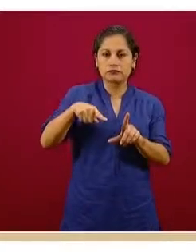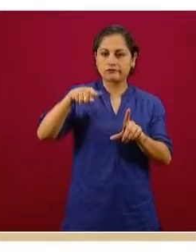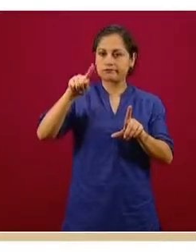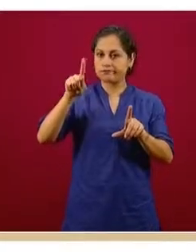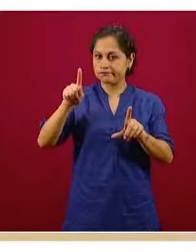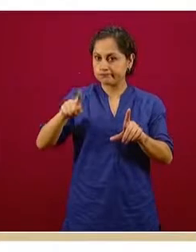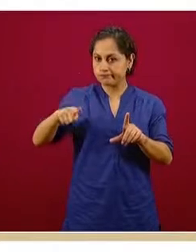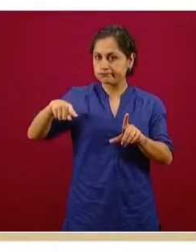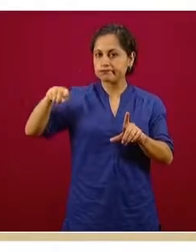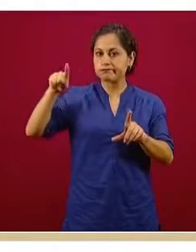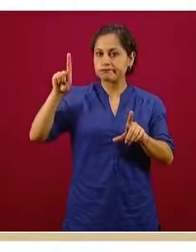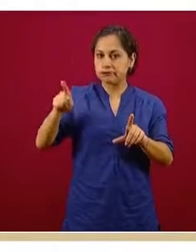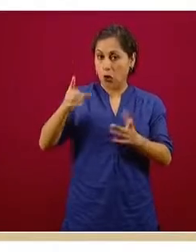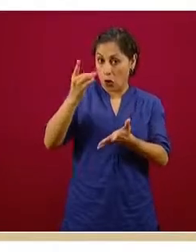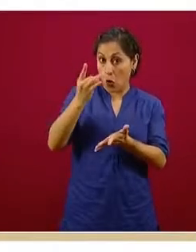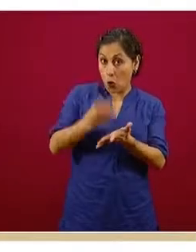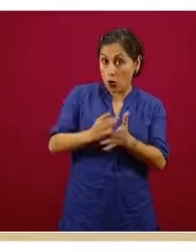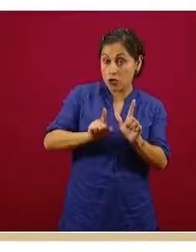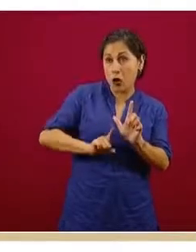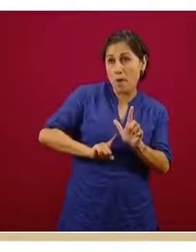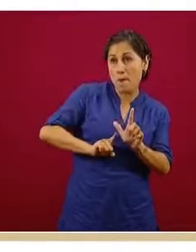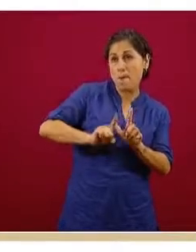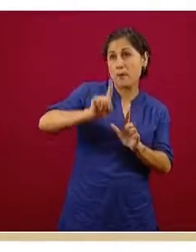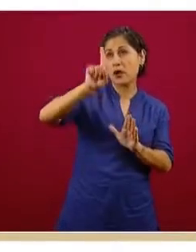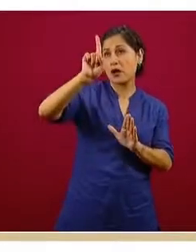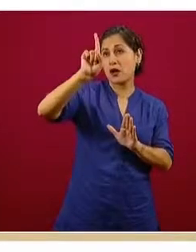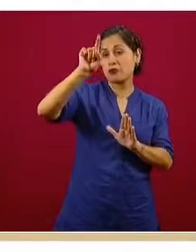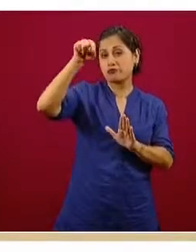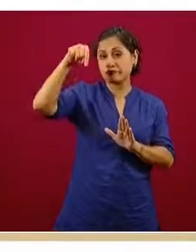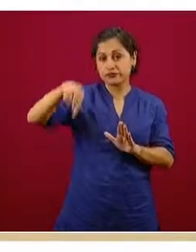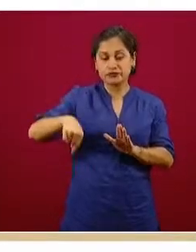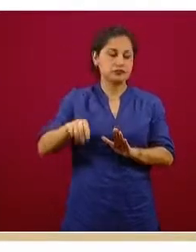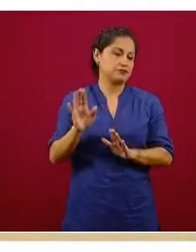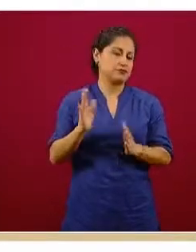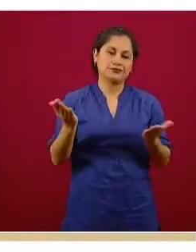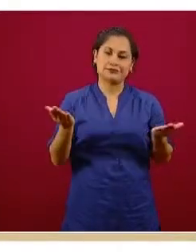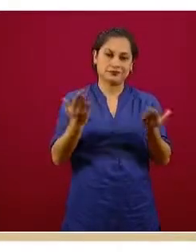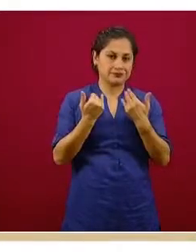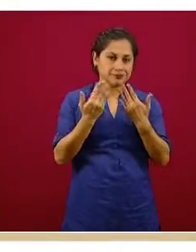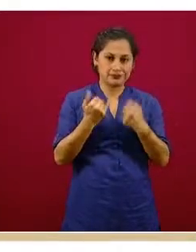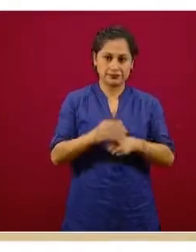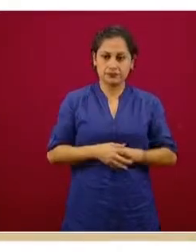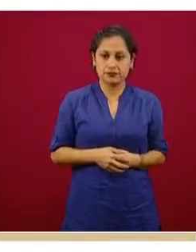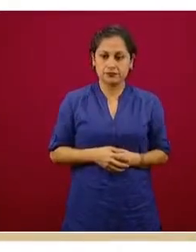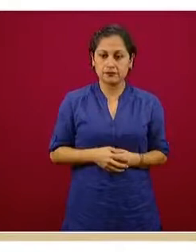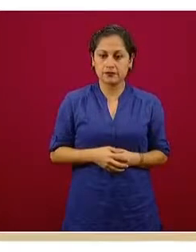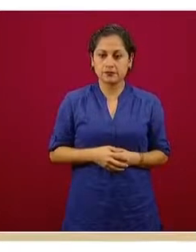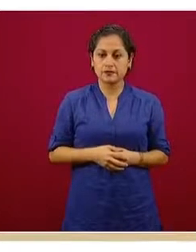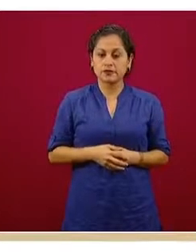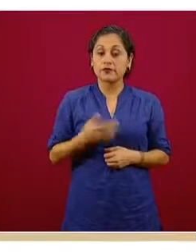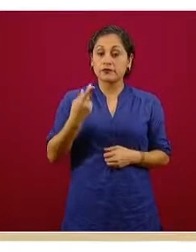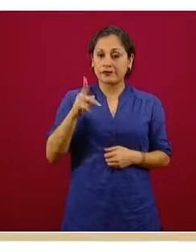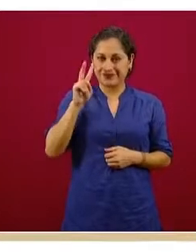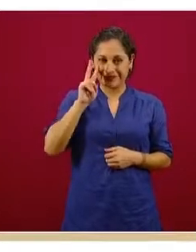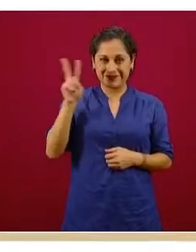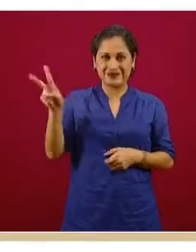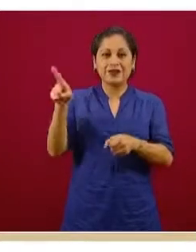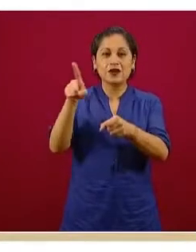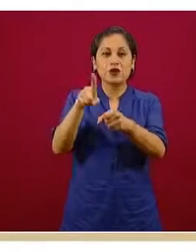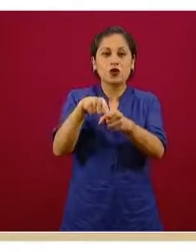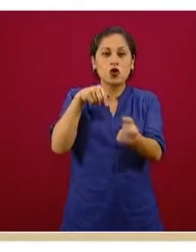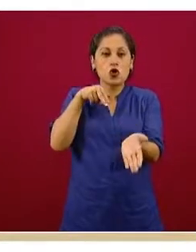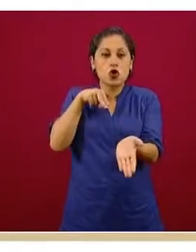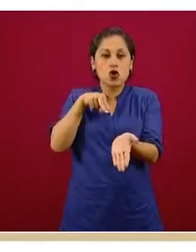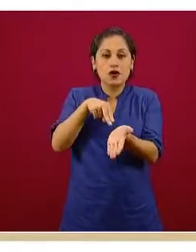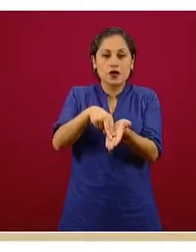variaciones, no siempre es una montaña perfecta, y la línea negra sólida representa